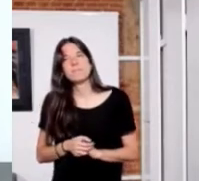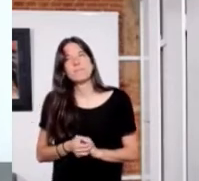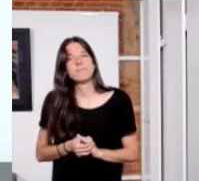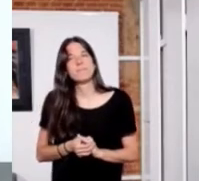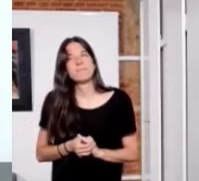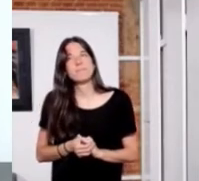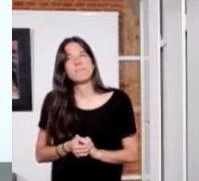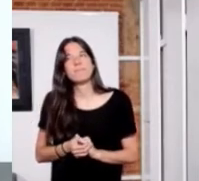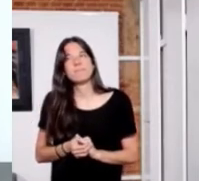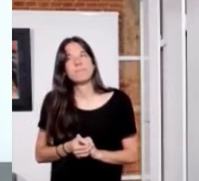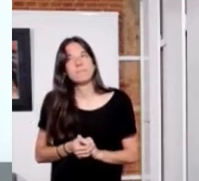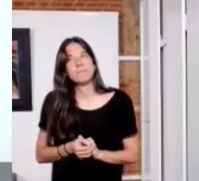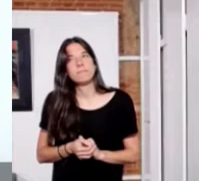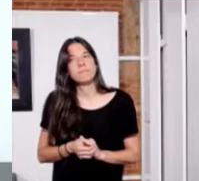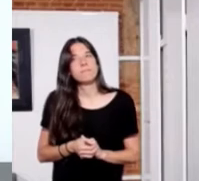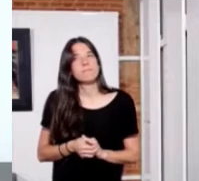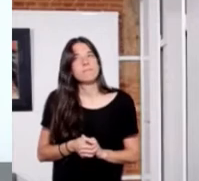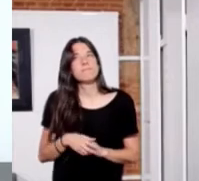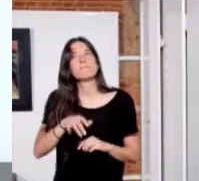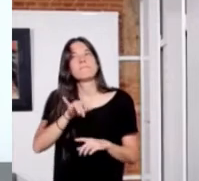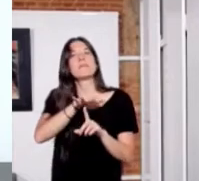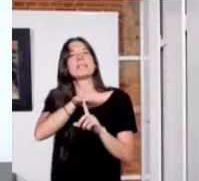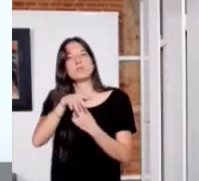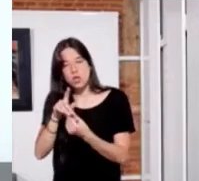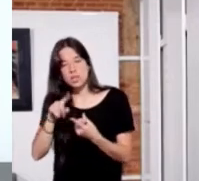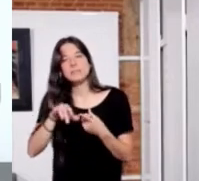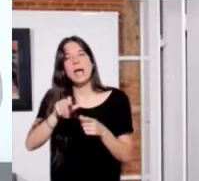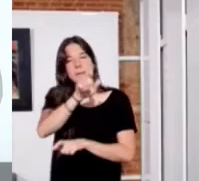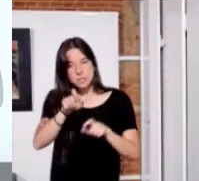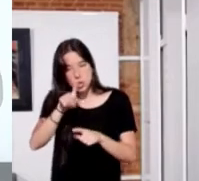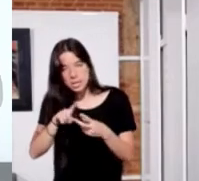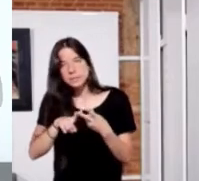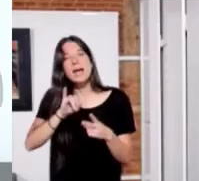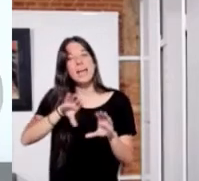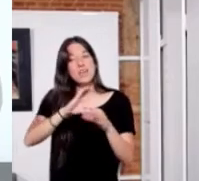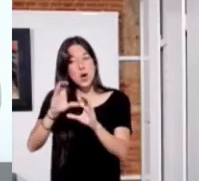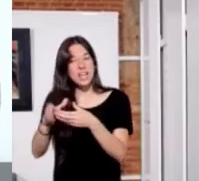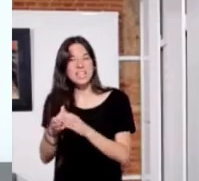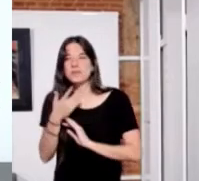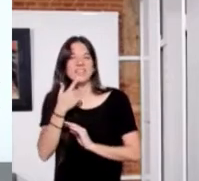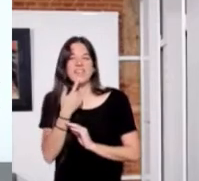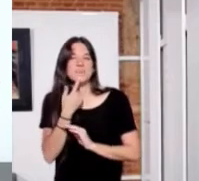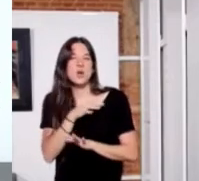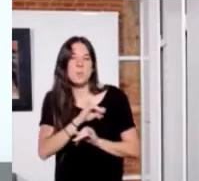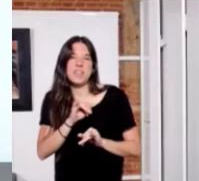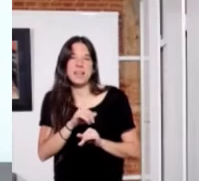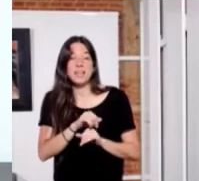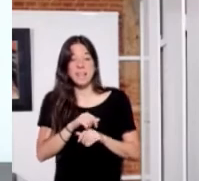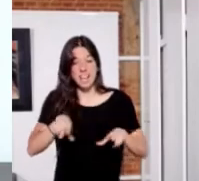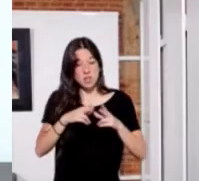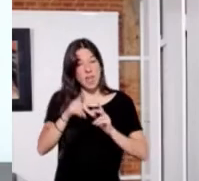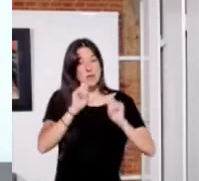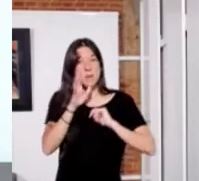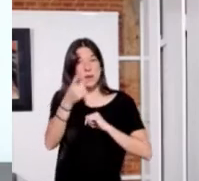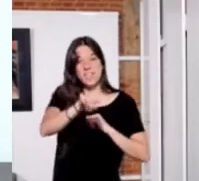Hay marcos, hay personas, hay colectivos que no se merecen ni siquiera la lágrima de la sociedad.